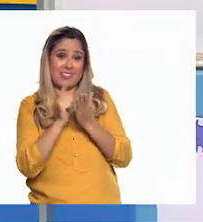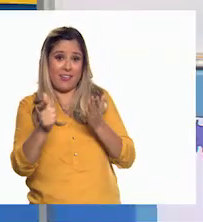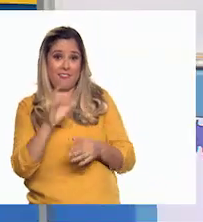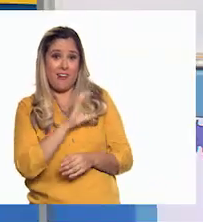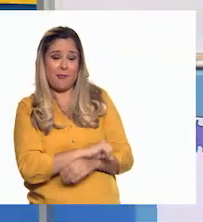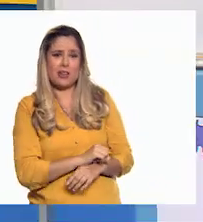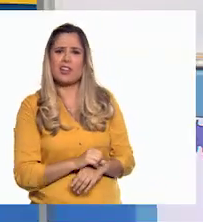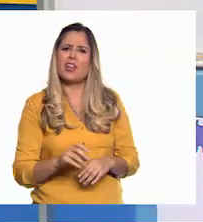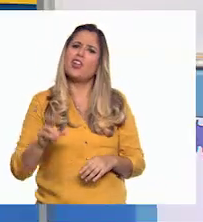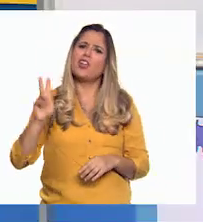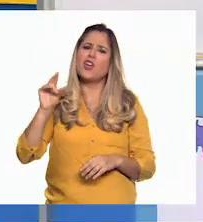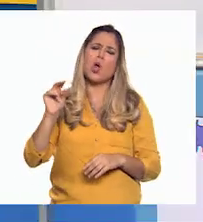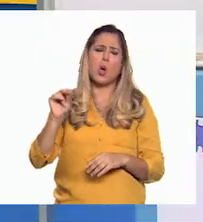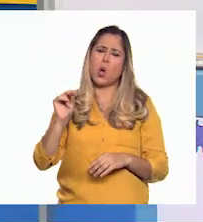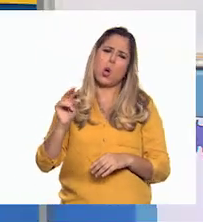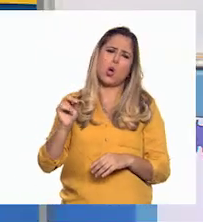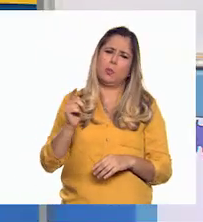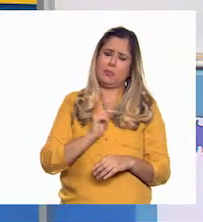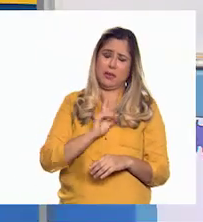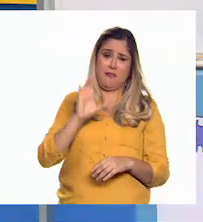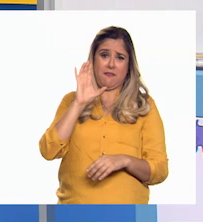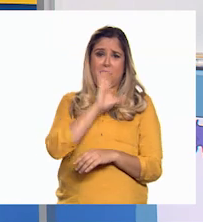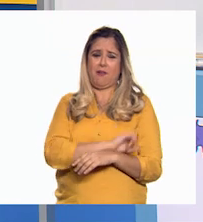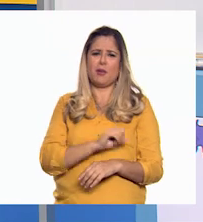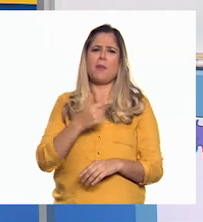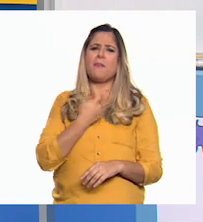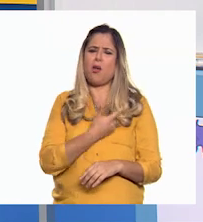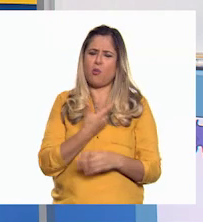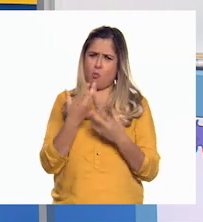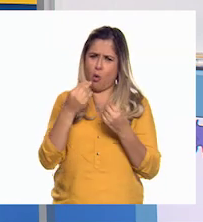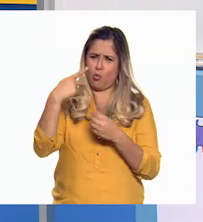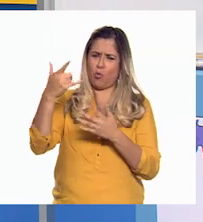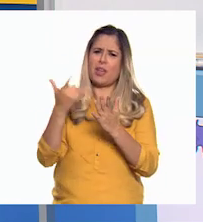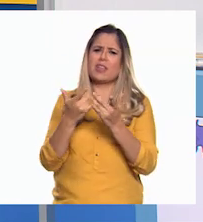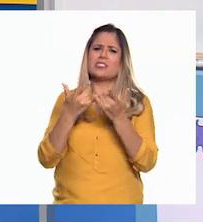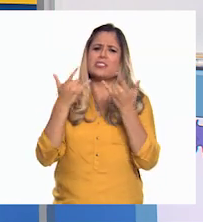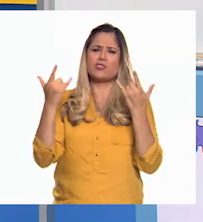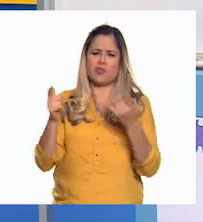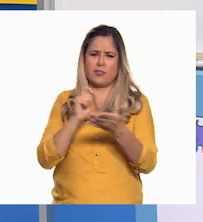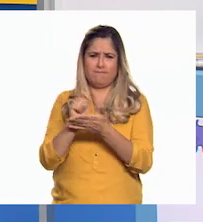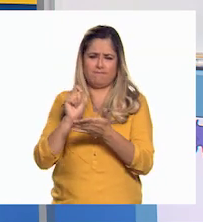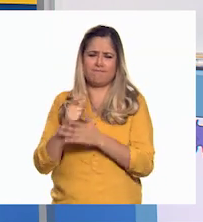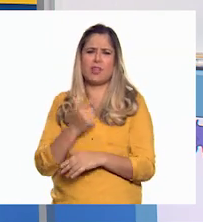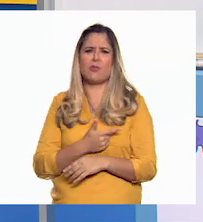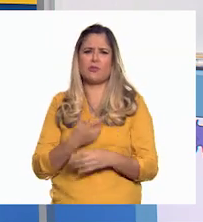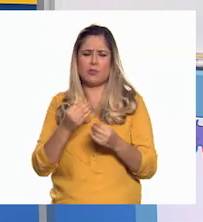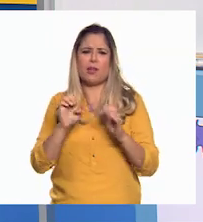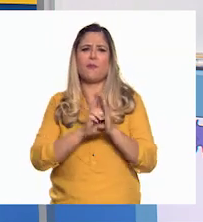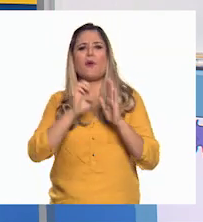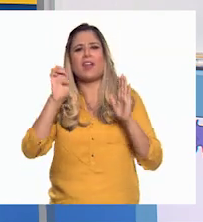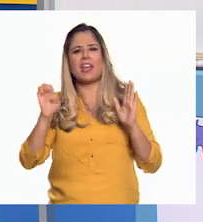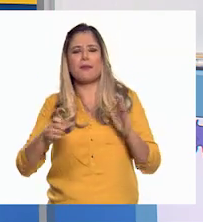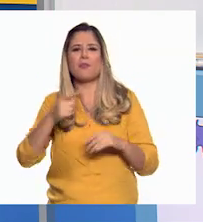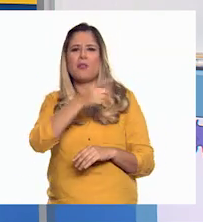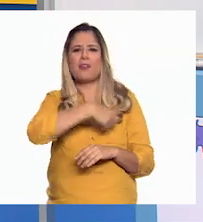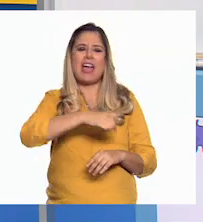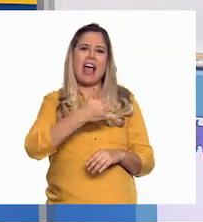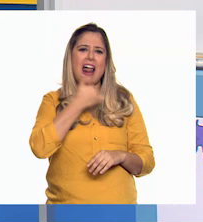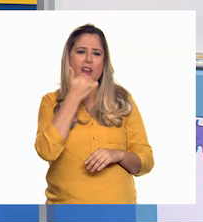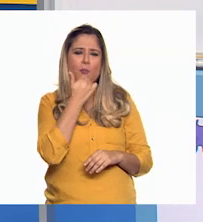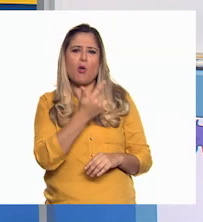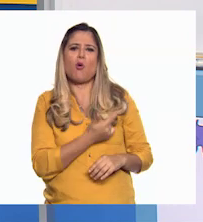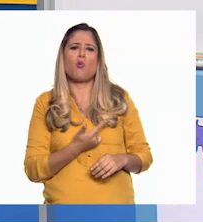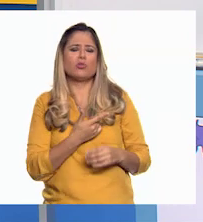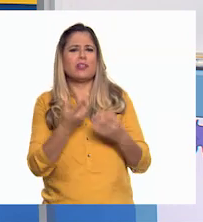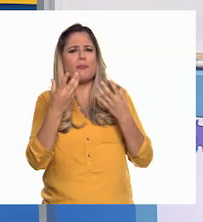No, Raulito, no es mi escritor favorito, aunque me gustan mucho sus historias. A mí, por ejemplo, y a algunas de mis alumnas, nos